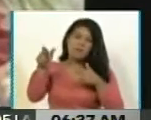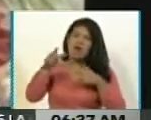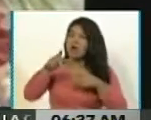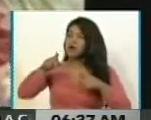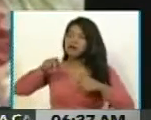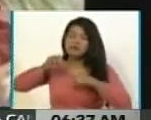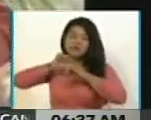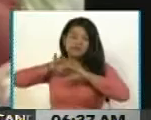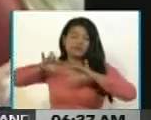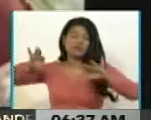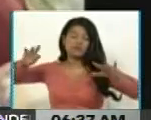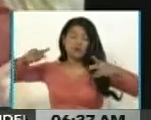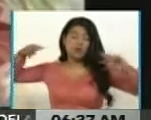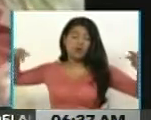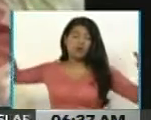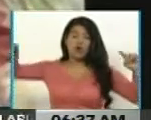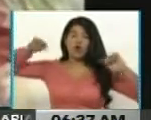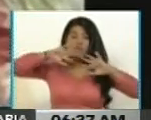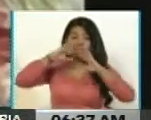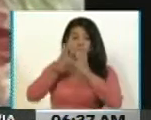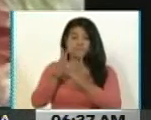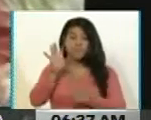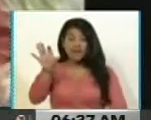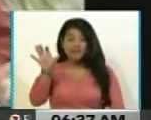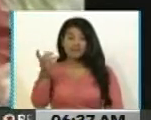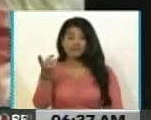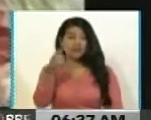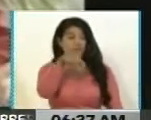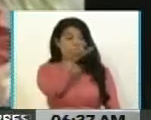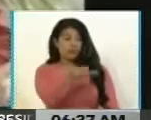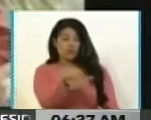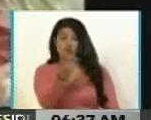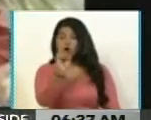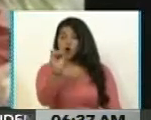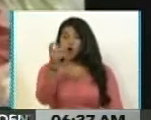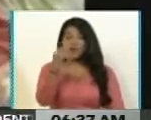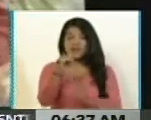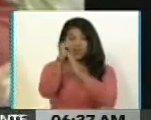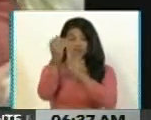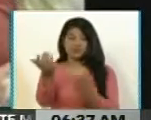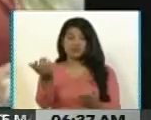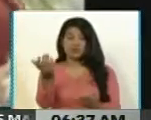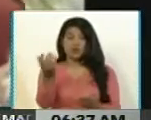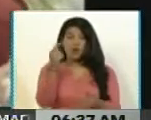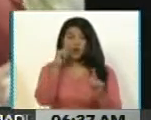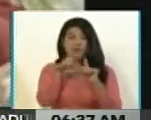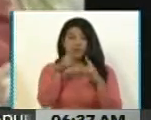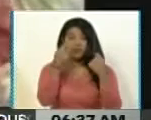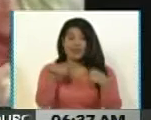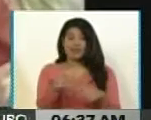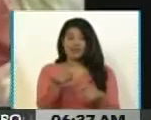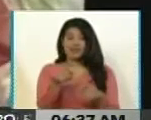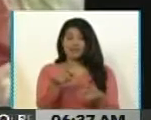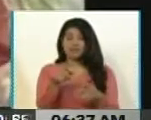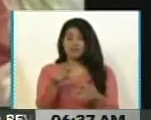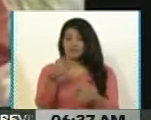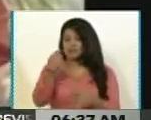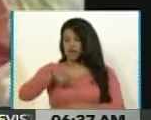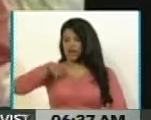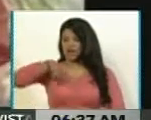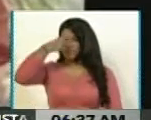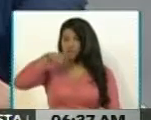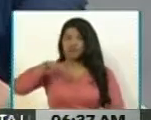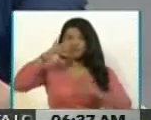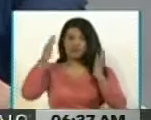enteros, contra personalidades, contra dirigentes, para tratar de destruirlos a nivel mundial.